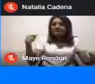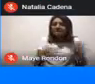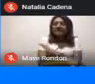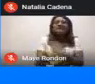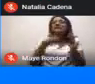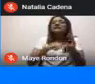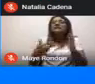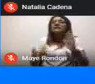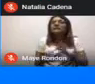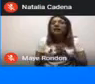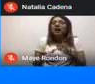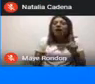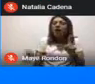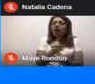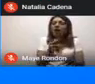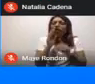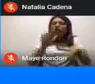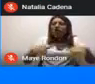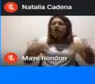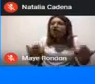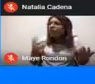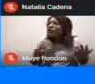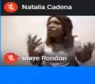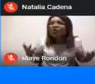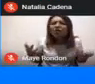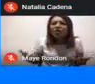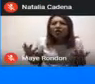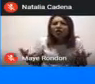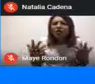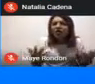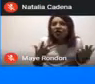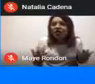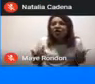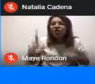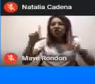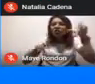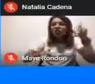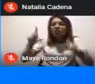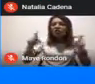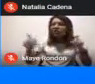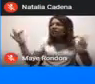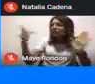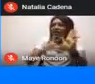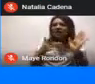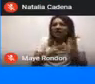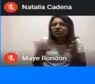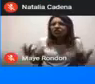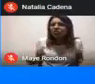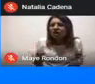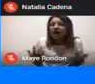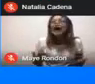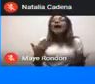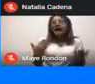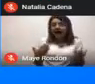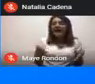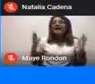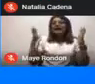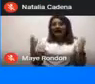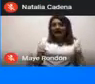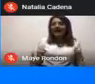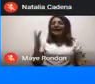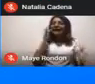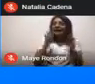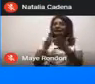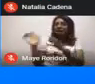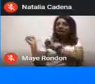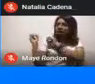decir de encontrar de dónde vienen cada uno de estos turistas y empezar como a mirar ¿cuál es esa